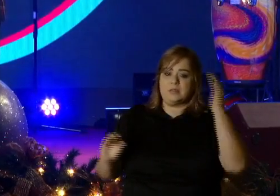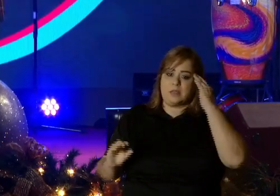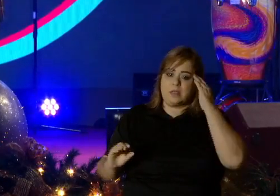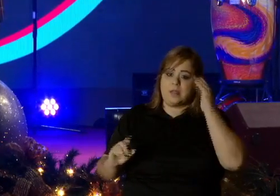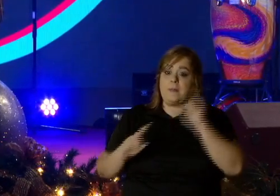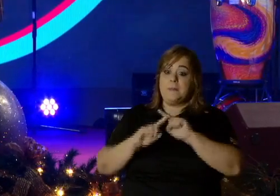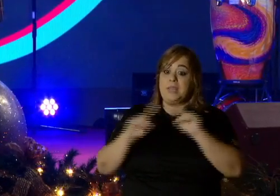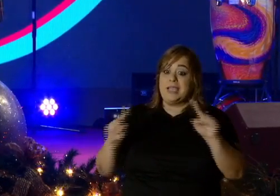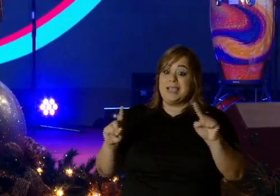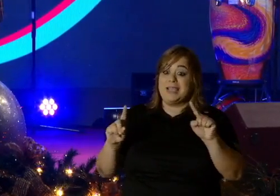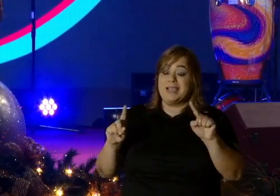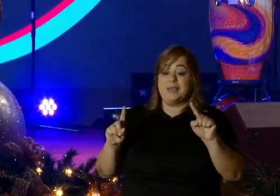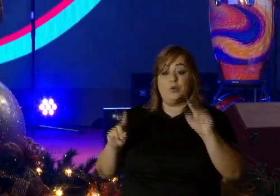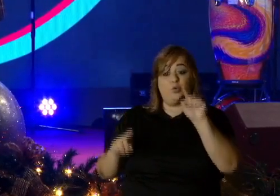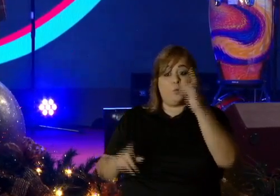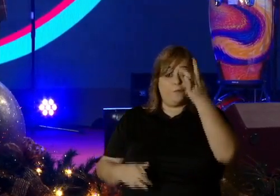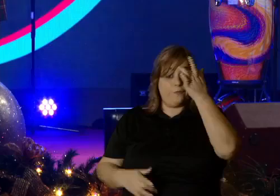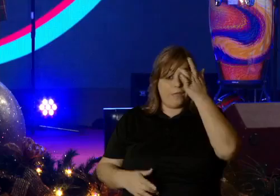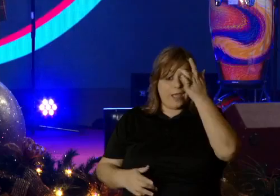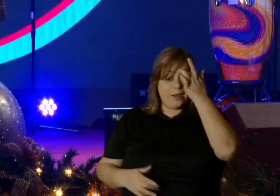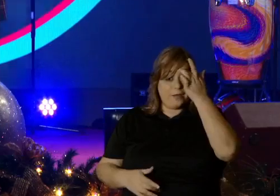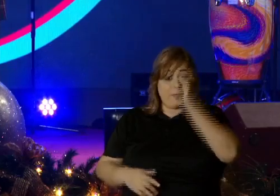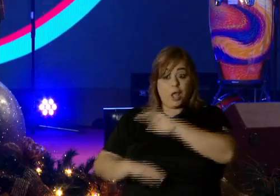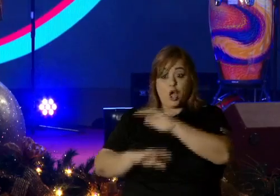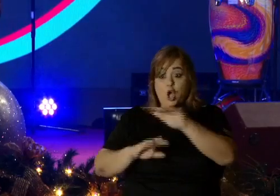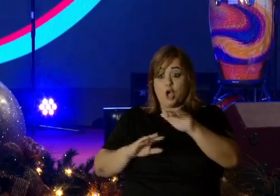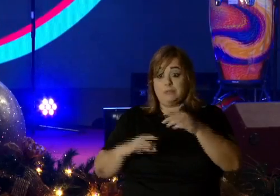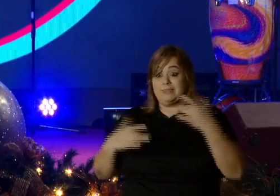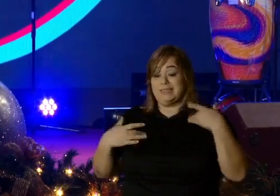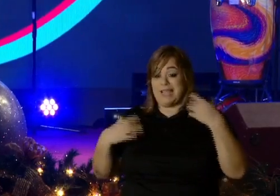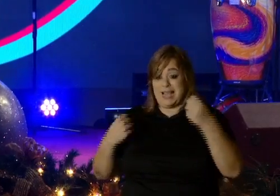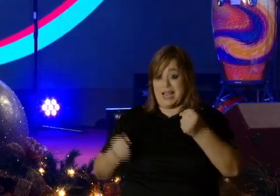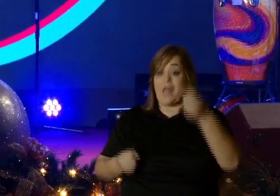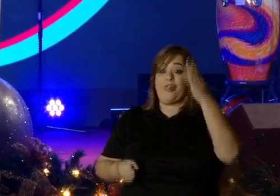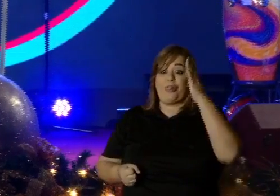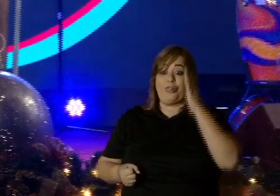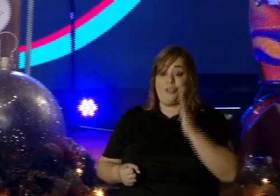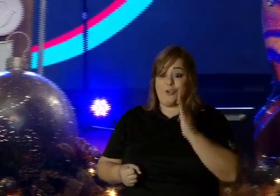mundo lo sabe y te sana, todo el mundo se va a enterar. Por eso,